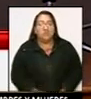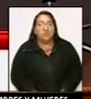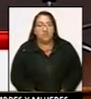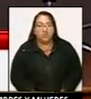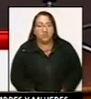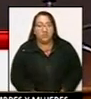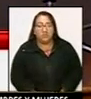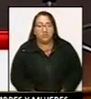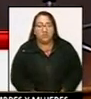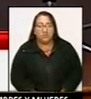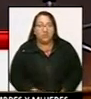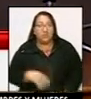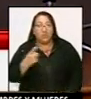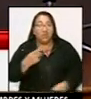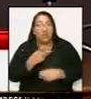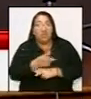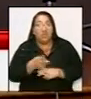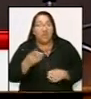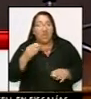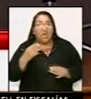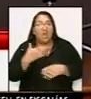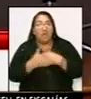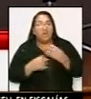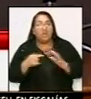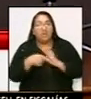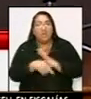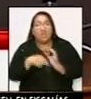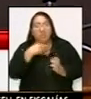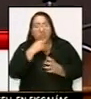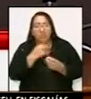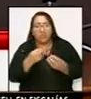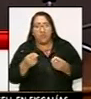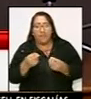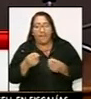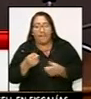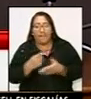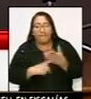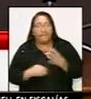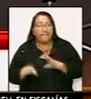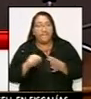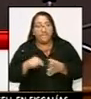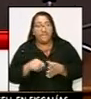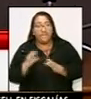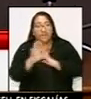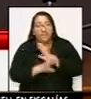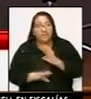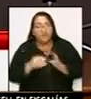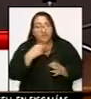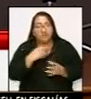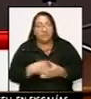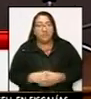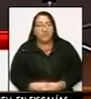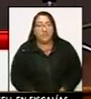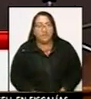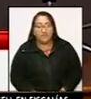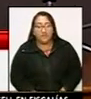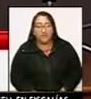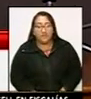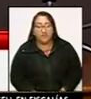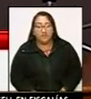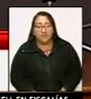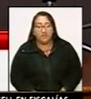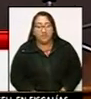avanza no solamente la violencia, avanza el feminicidio. ¿Y qué es lo que se hace para proteger a las mujeres violentadas?